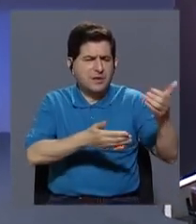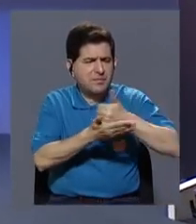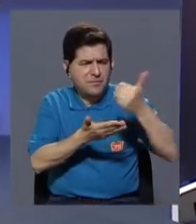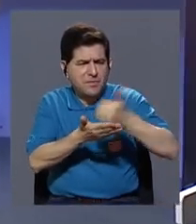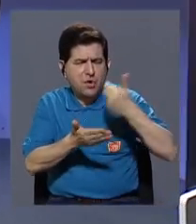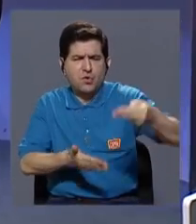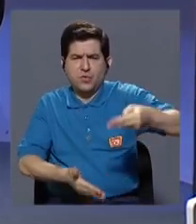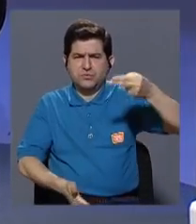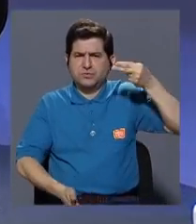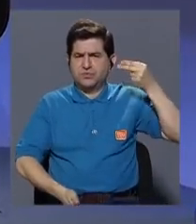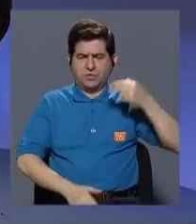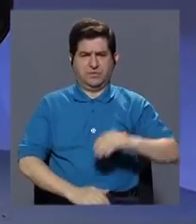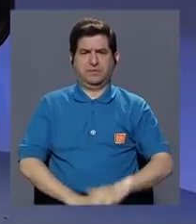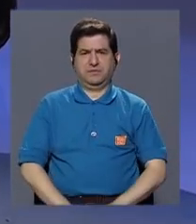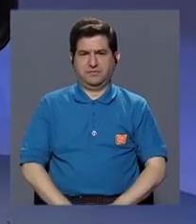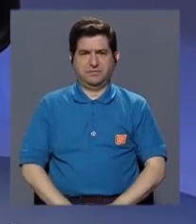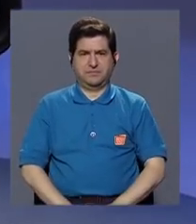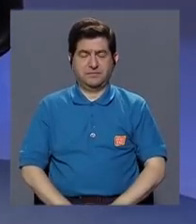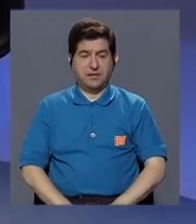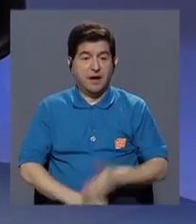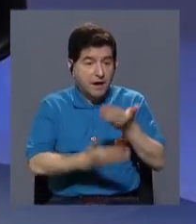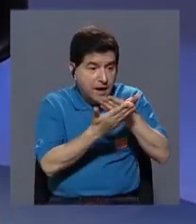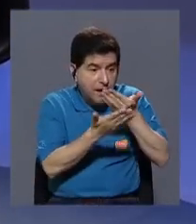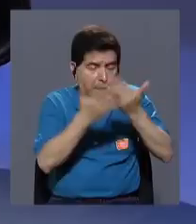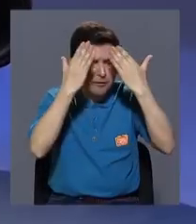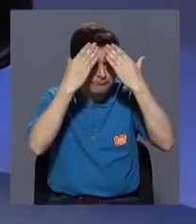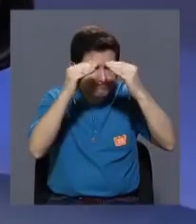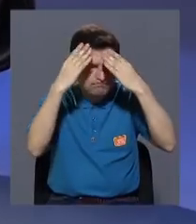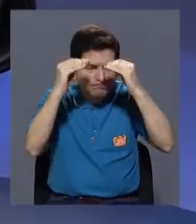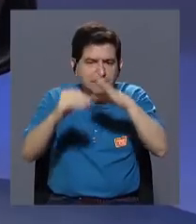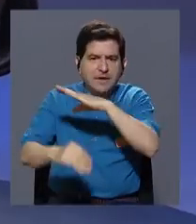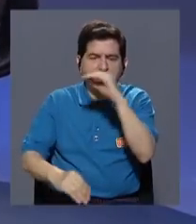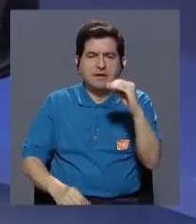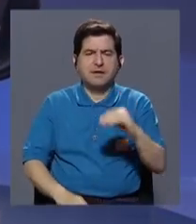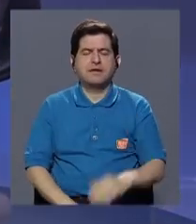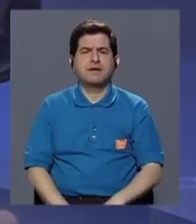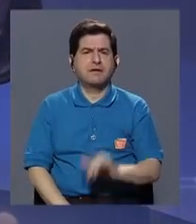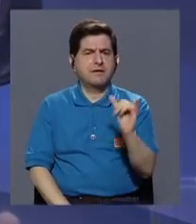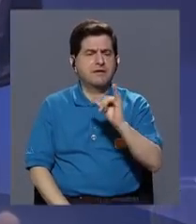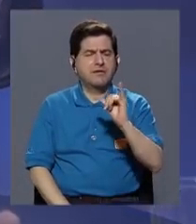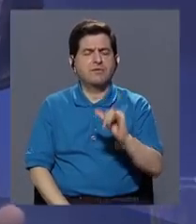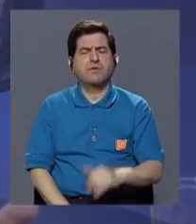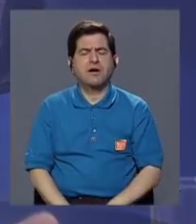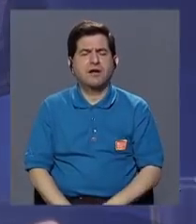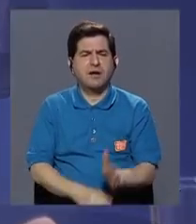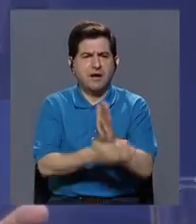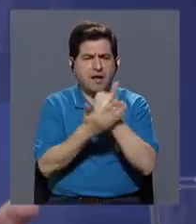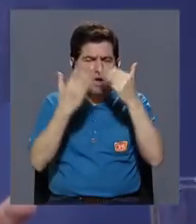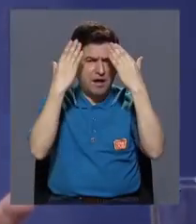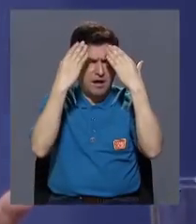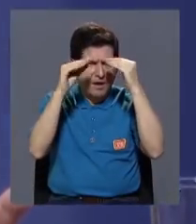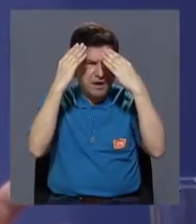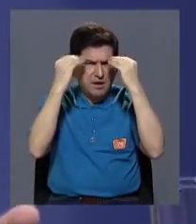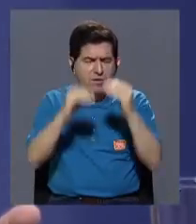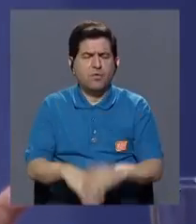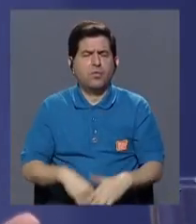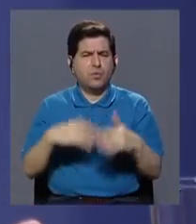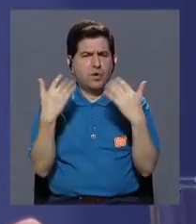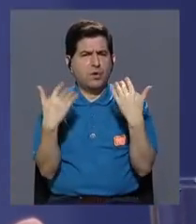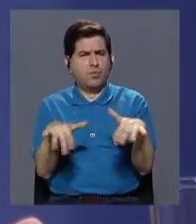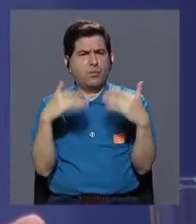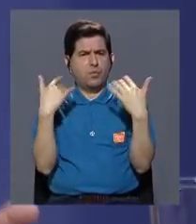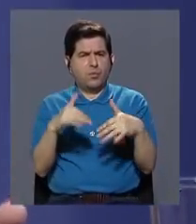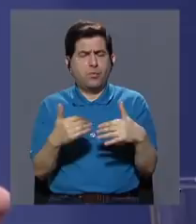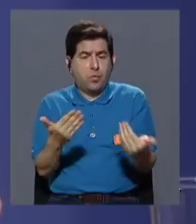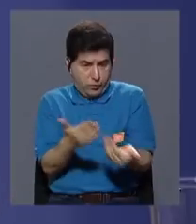historias de constatar los datos y decía que algunos datos son sumamente